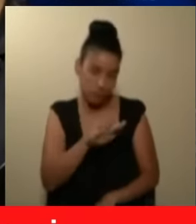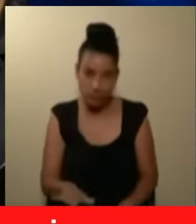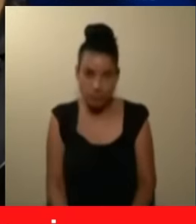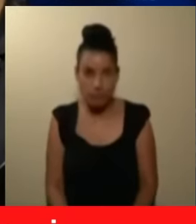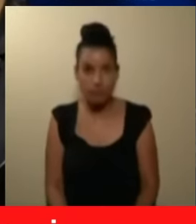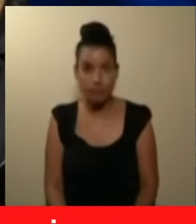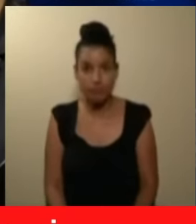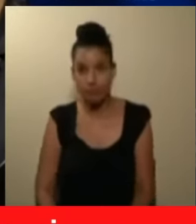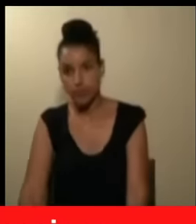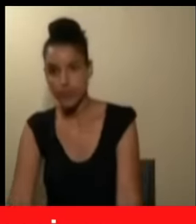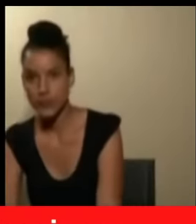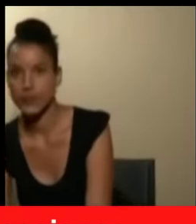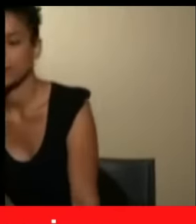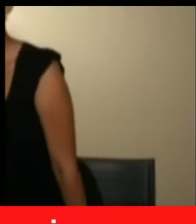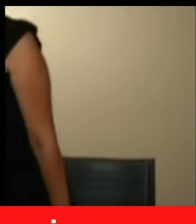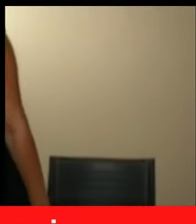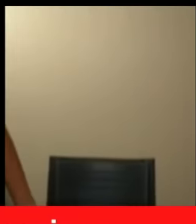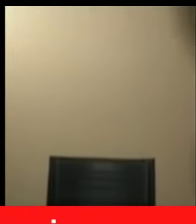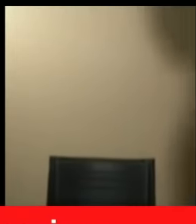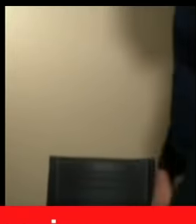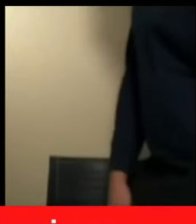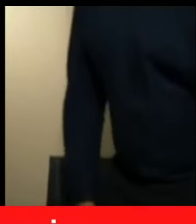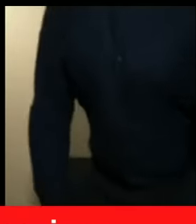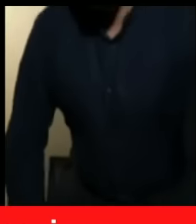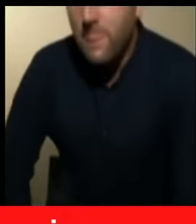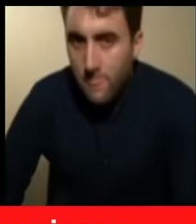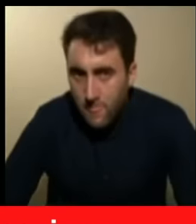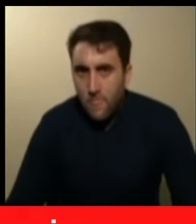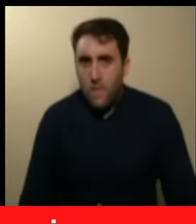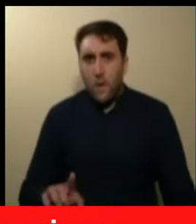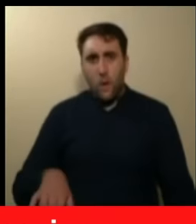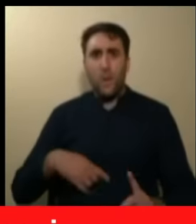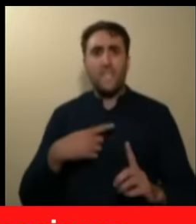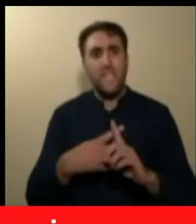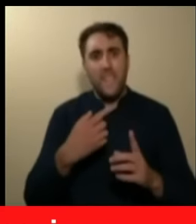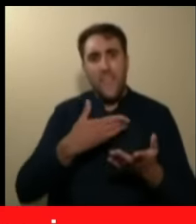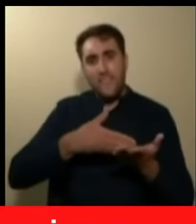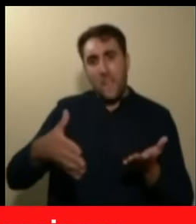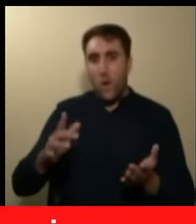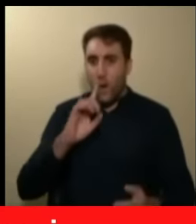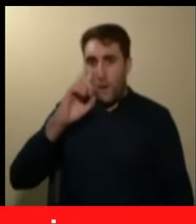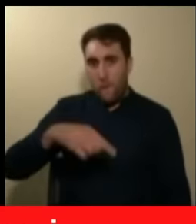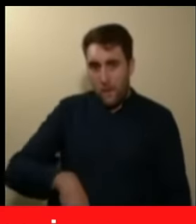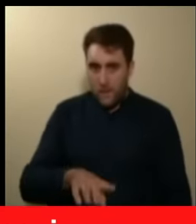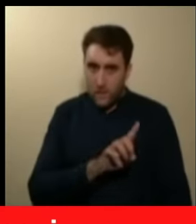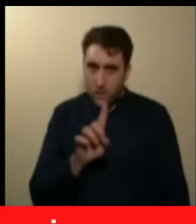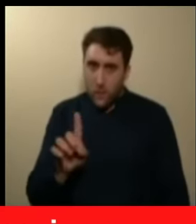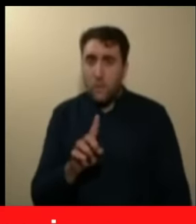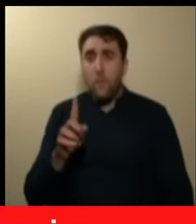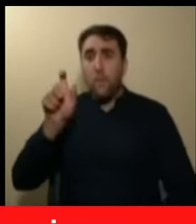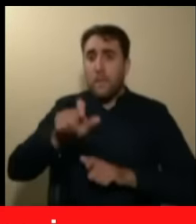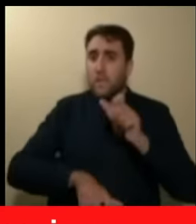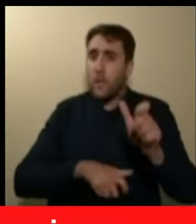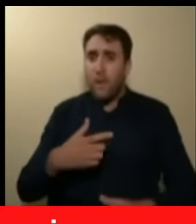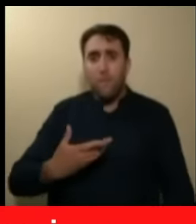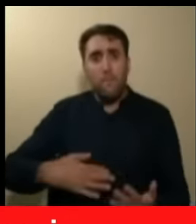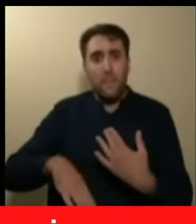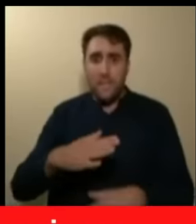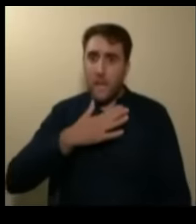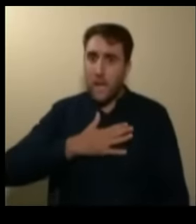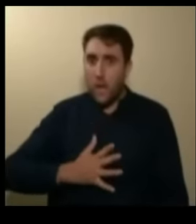existe desalojo exprés, la justicia participa de toda la acción y por eso la ciudadanía tiene que tener la más absoluta tranquilidad al